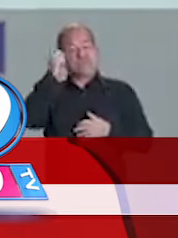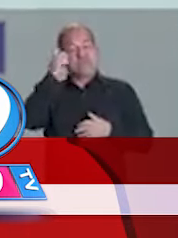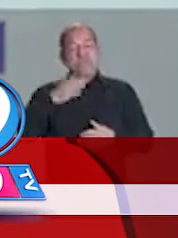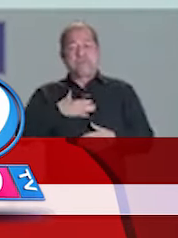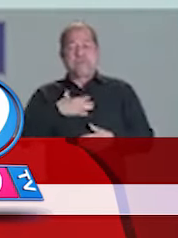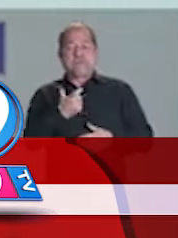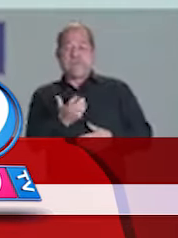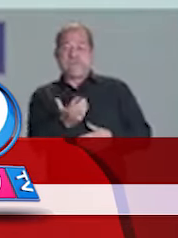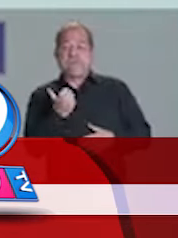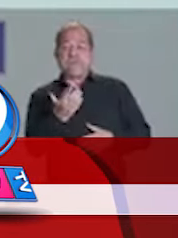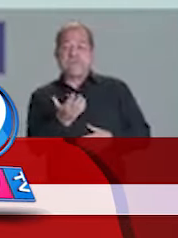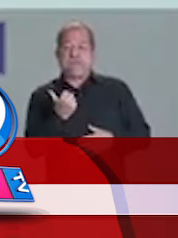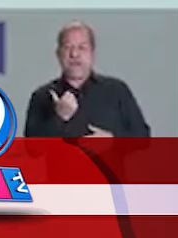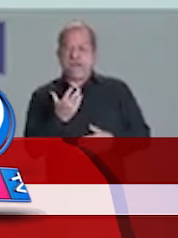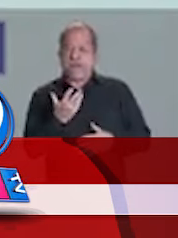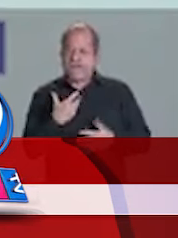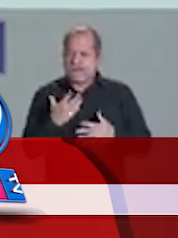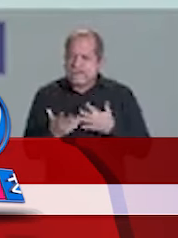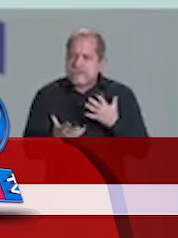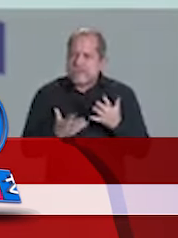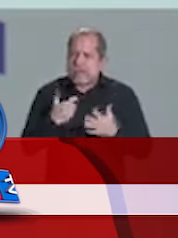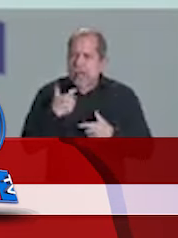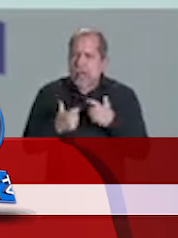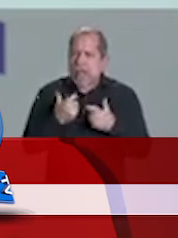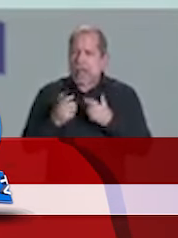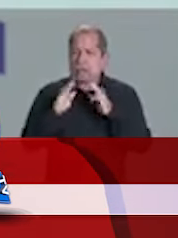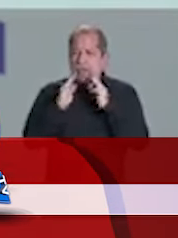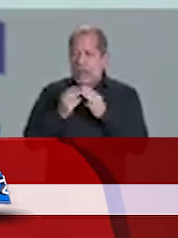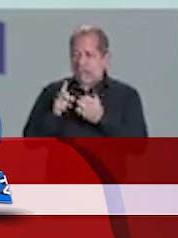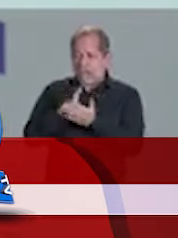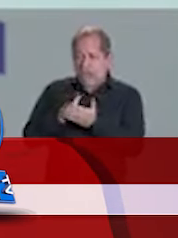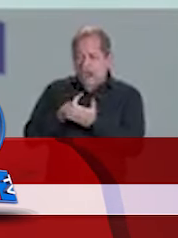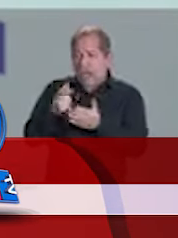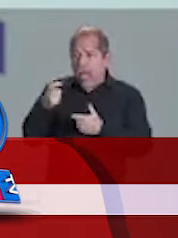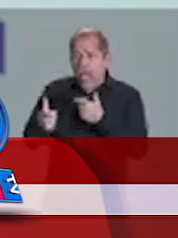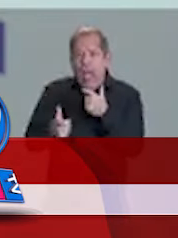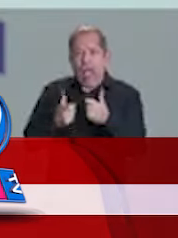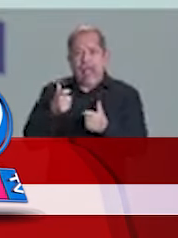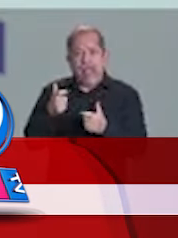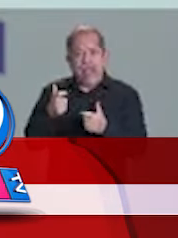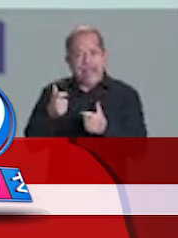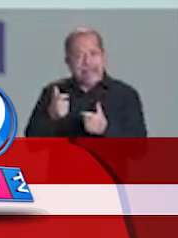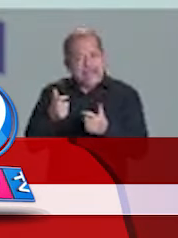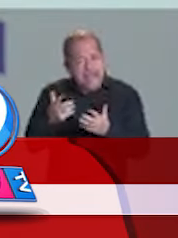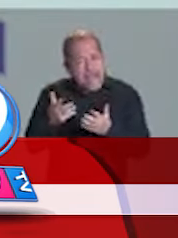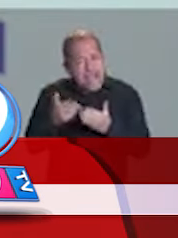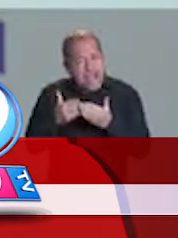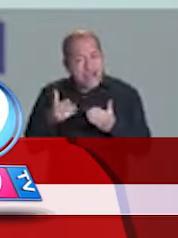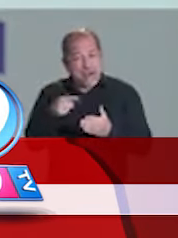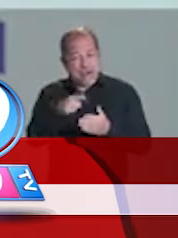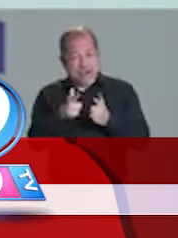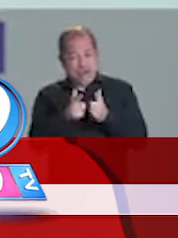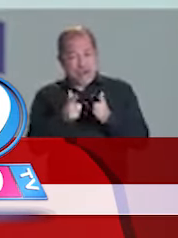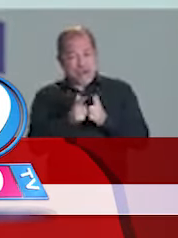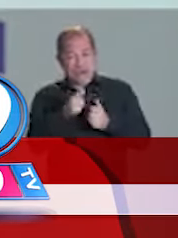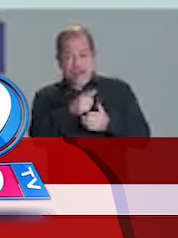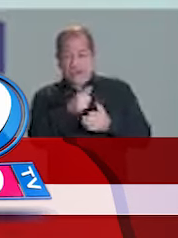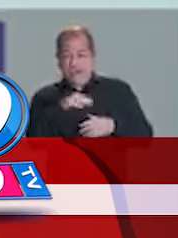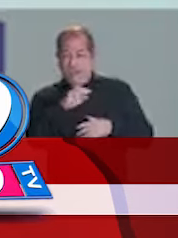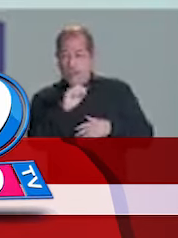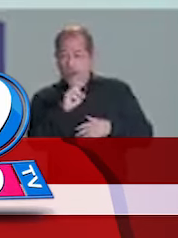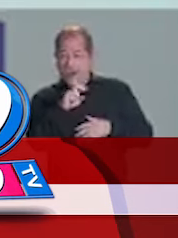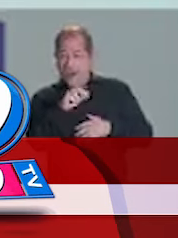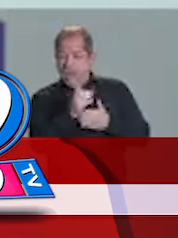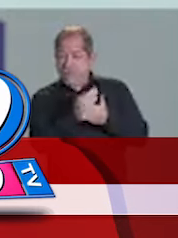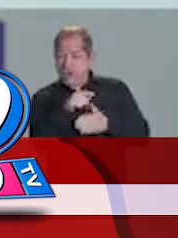otros más, los especialistas coincidieron que fue un mejor debate que el primero. Gisela Rubach aseguró que le fue mejor a Xóchitl